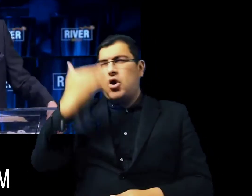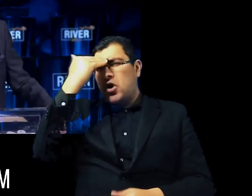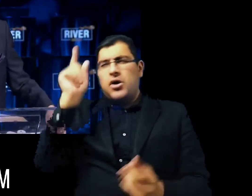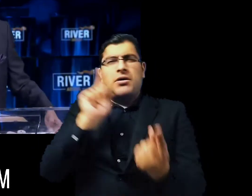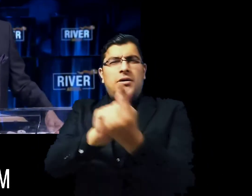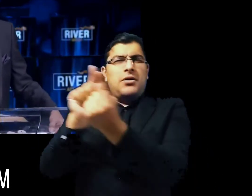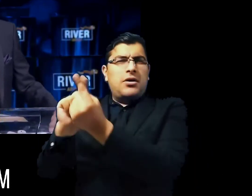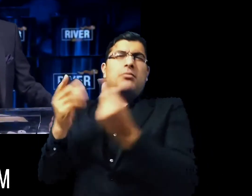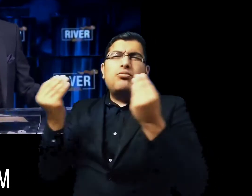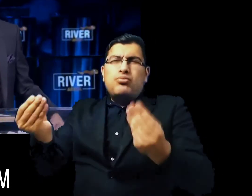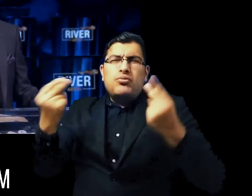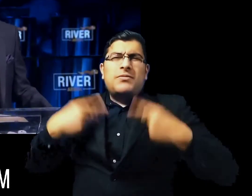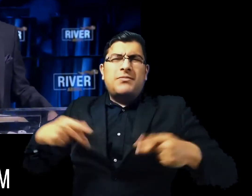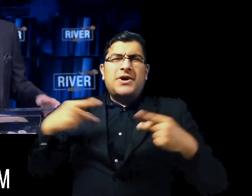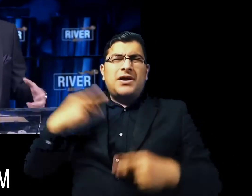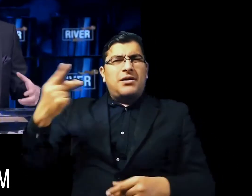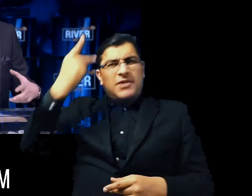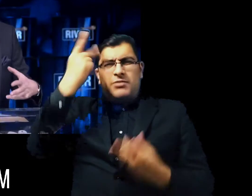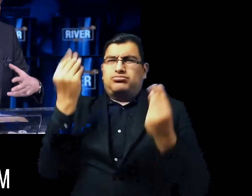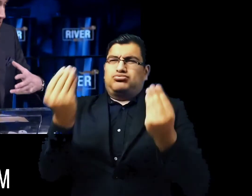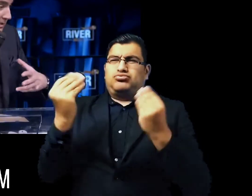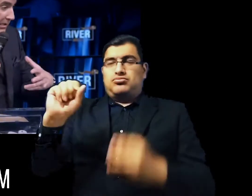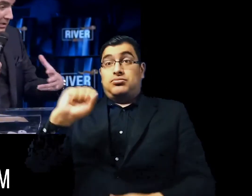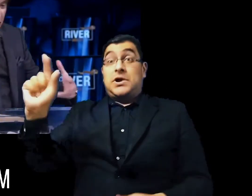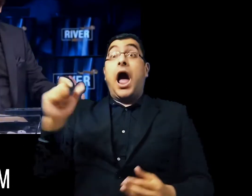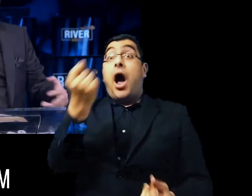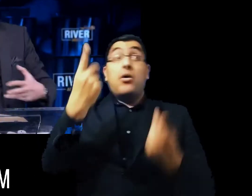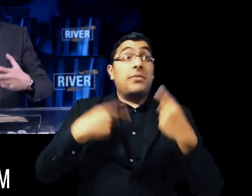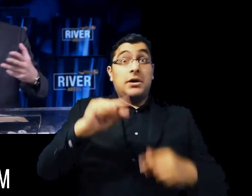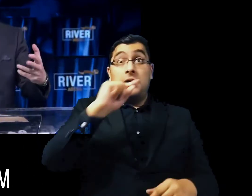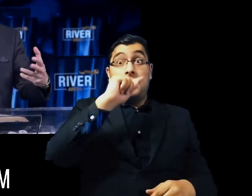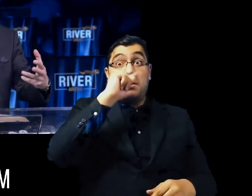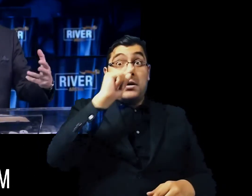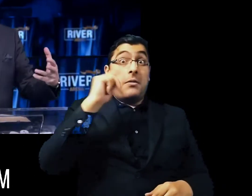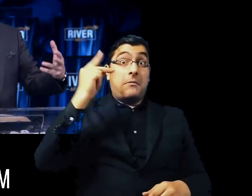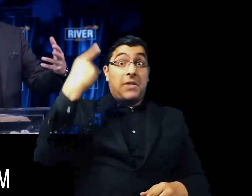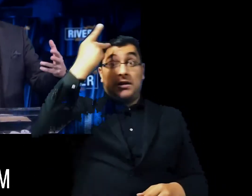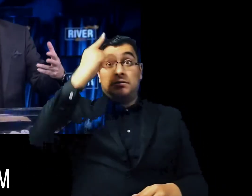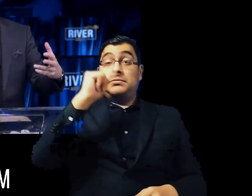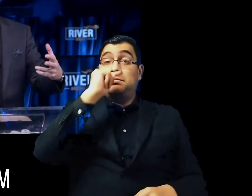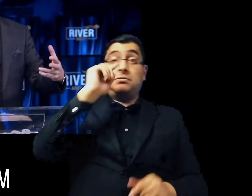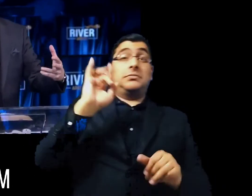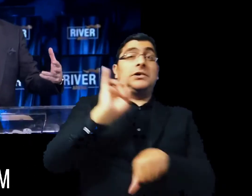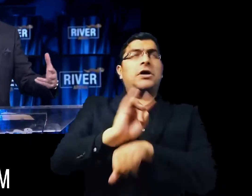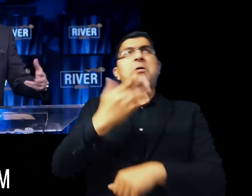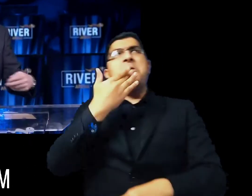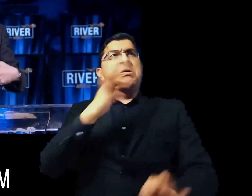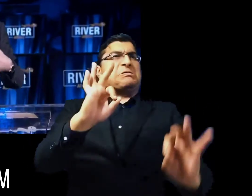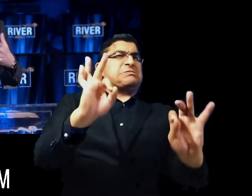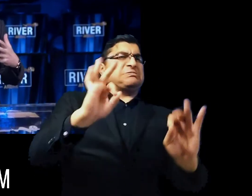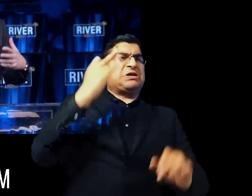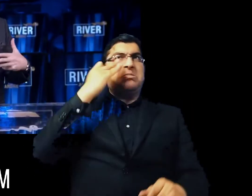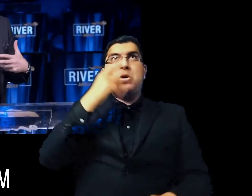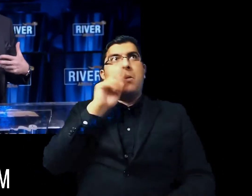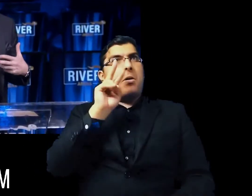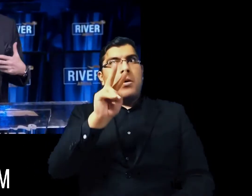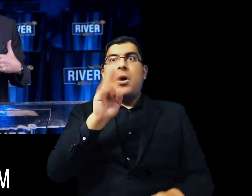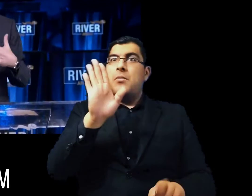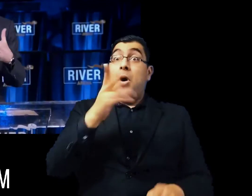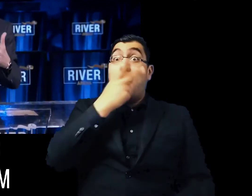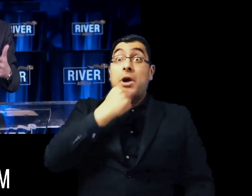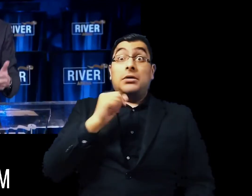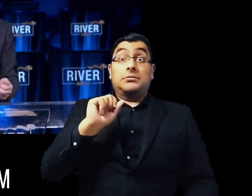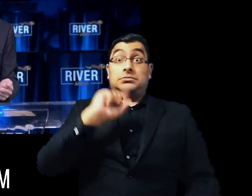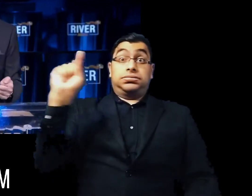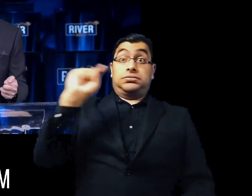muchos predicadores, algunos que parecía que aparentaban todo el tiempo. Conocí muchos de esos oradores que